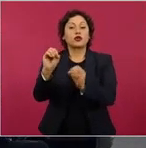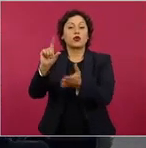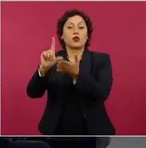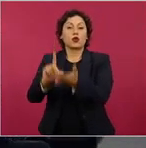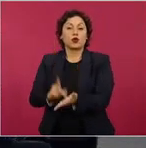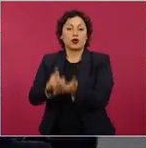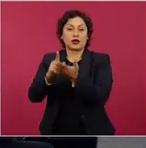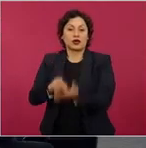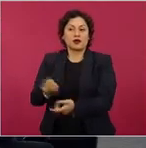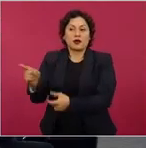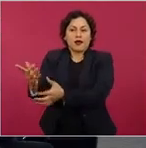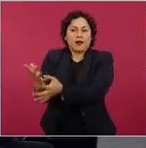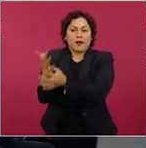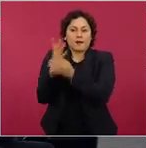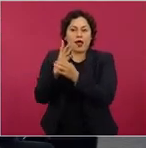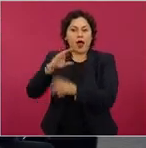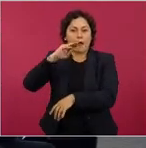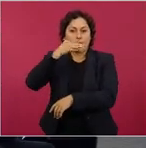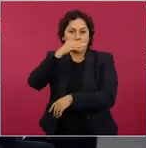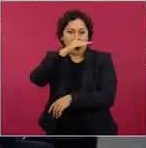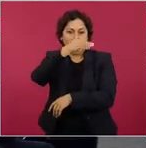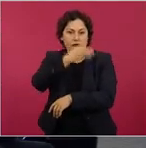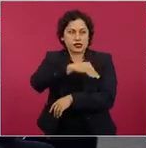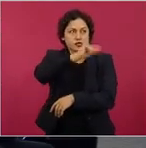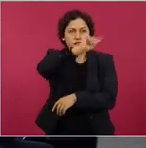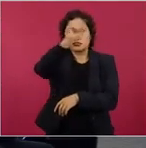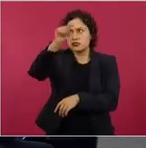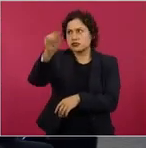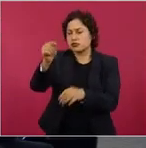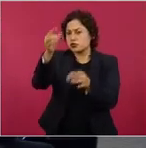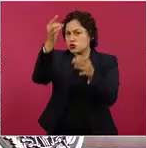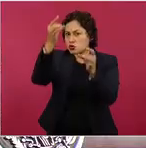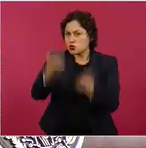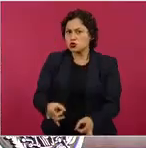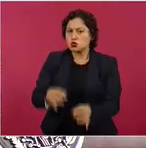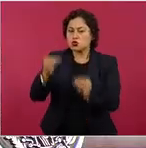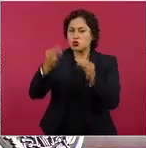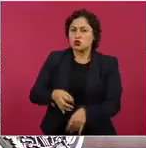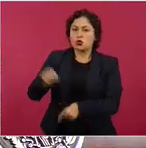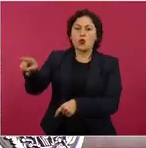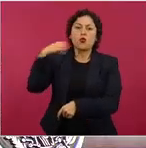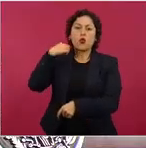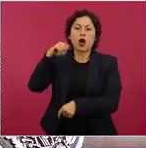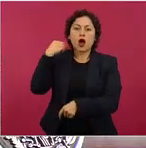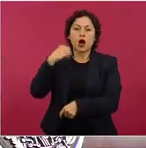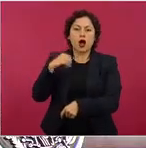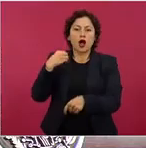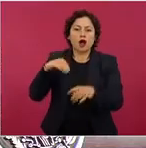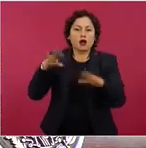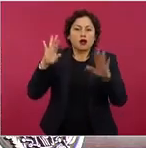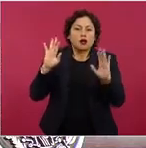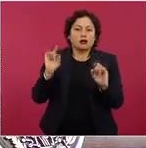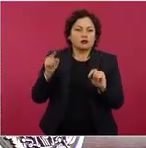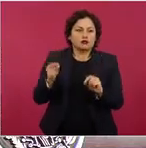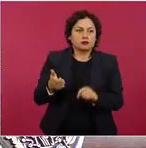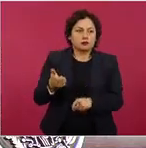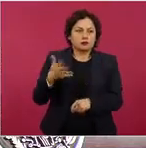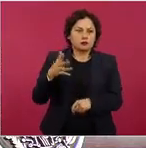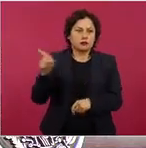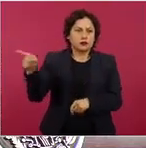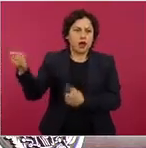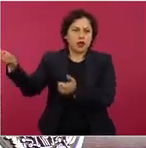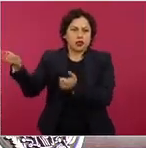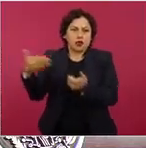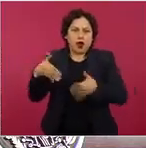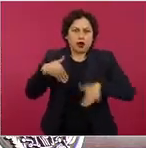maíces endémicos de algunas zonas de Oaxaca se lo han de traer hasta caminando, yo creo. Pero si